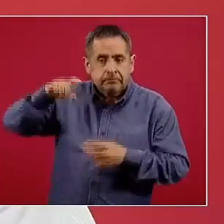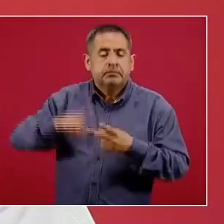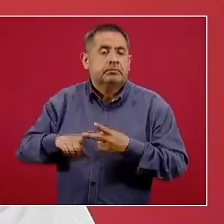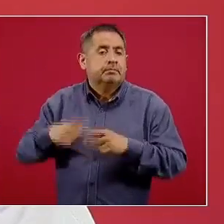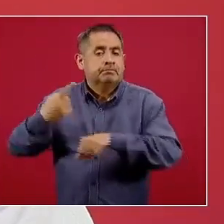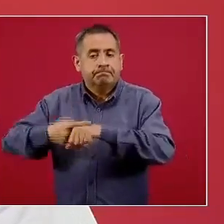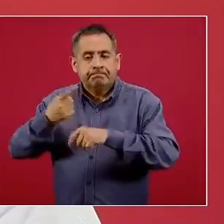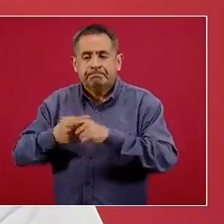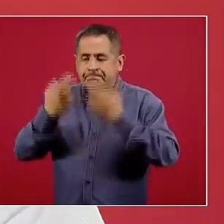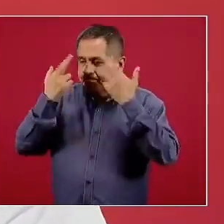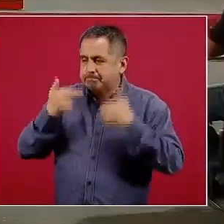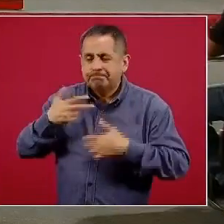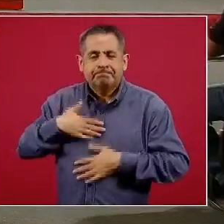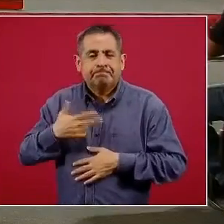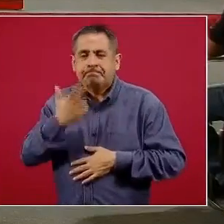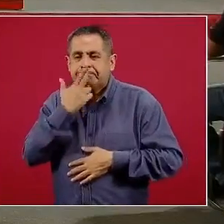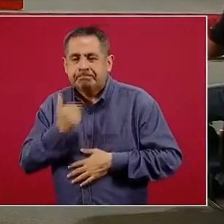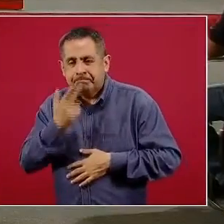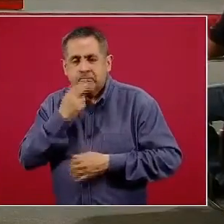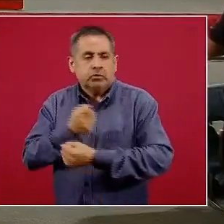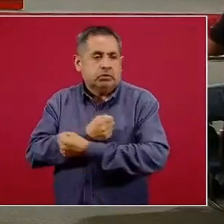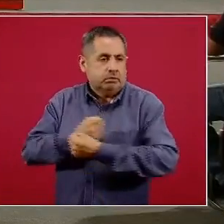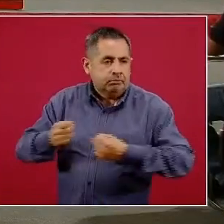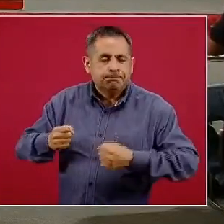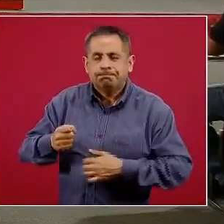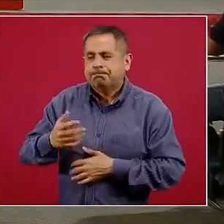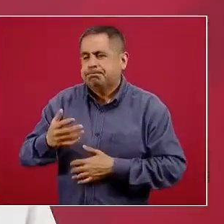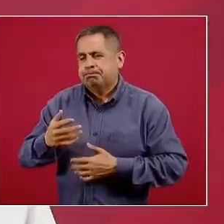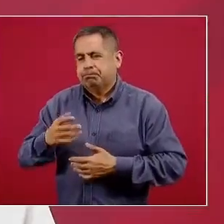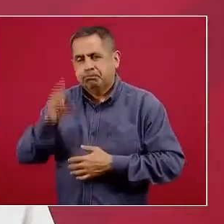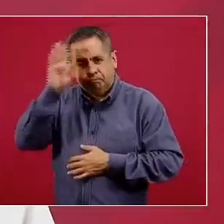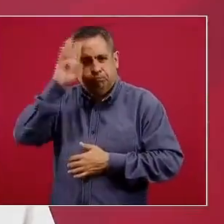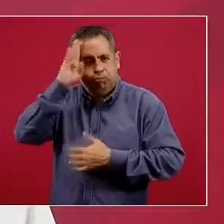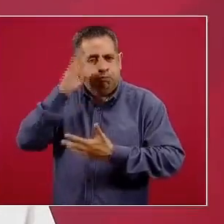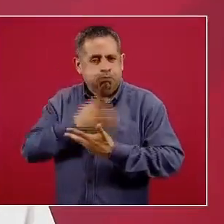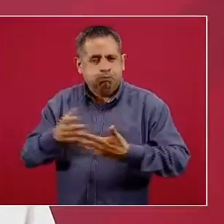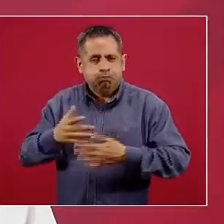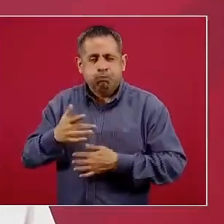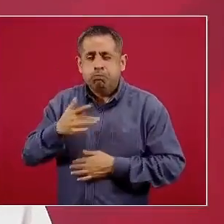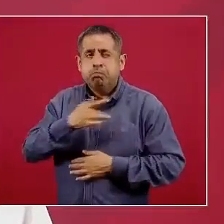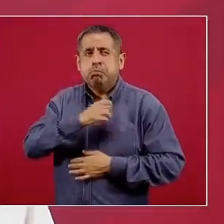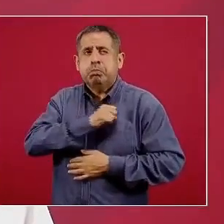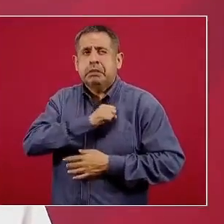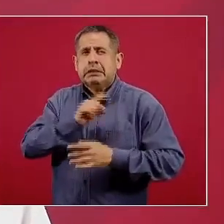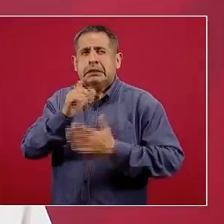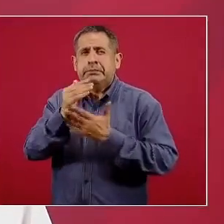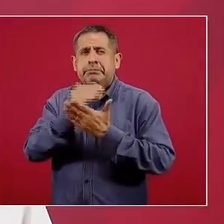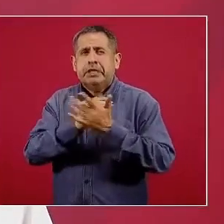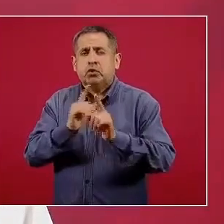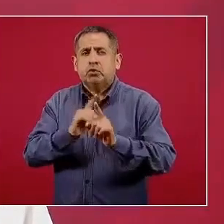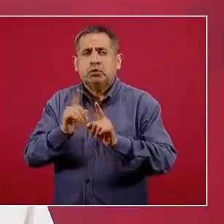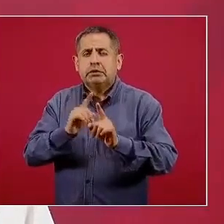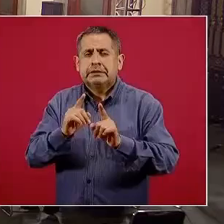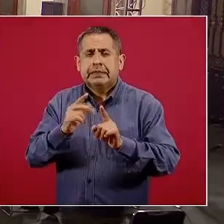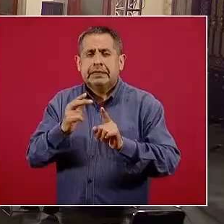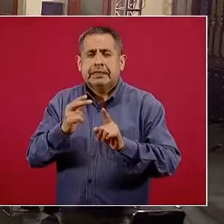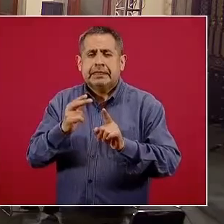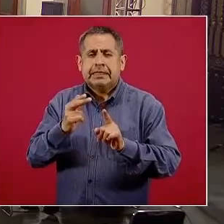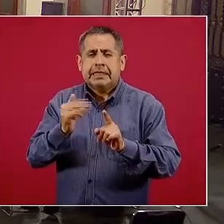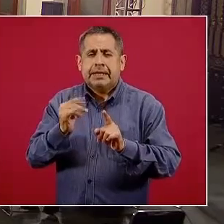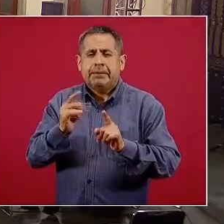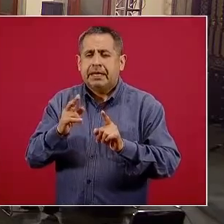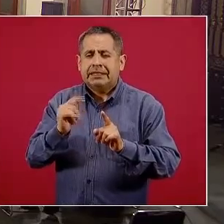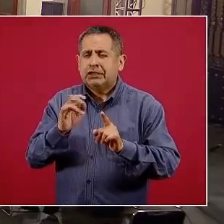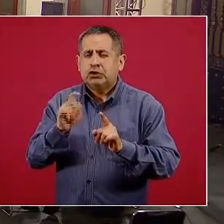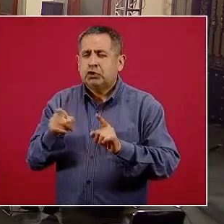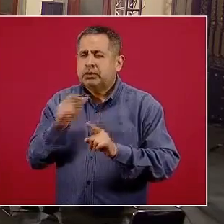crónicas, diabetes, obesidad, sobrepeso, hipertensión no tanto en el caso de influenza,